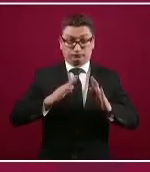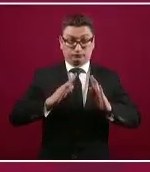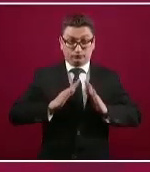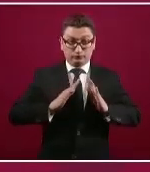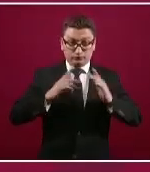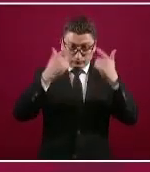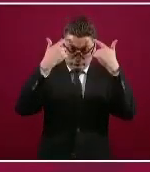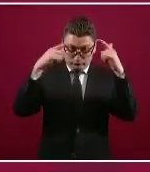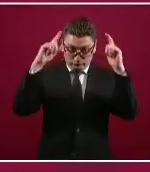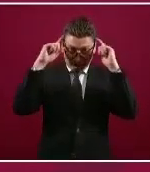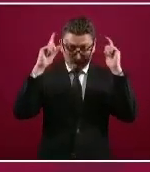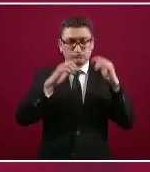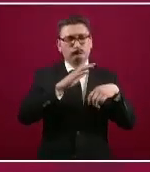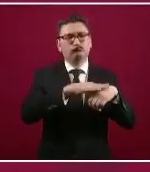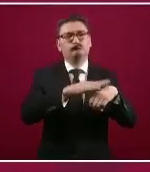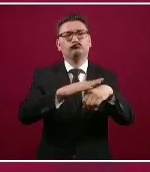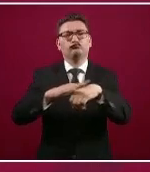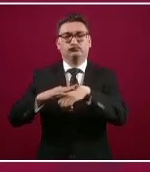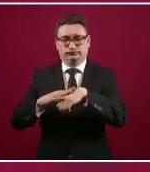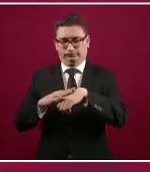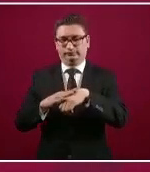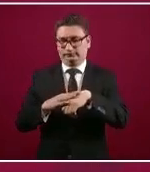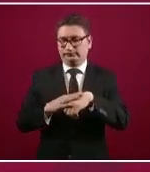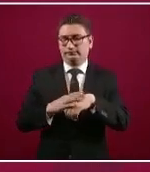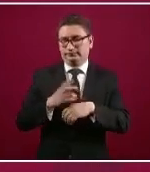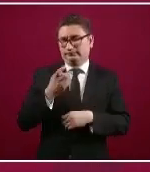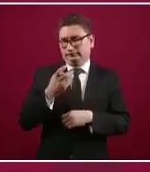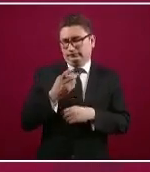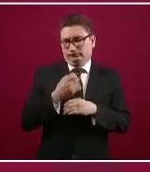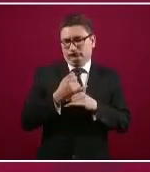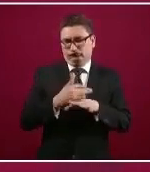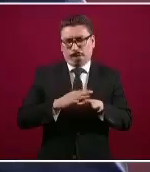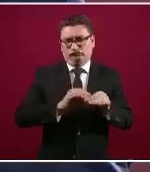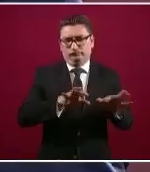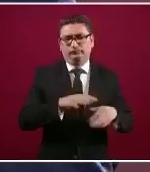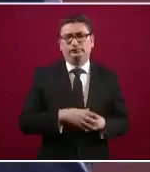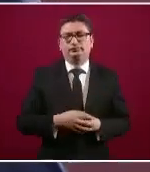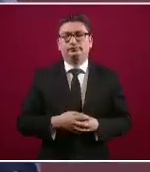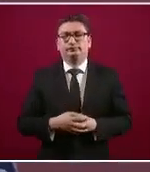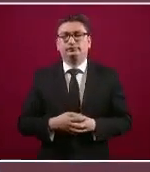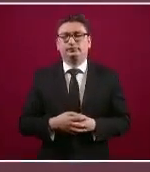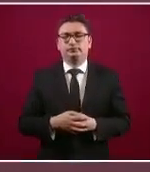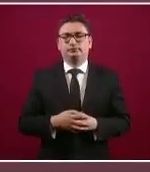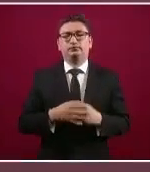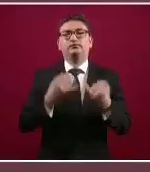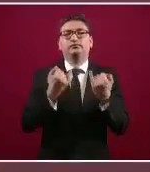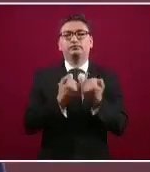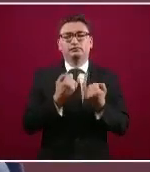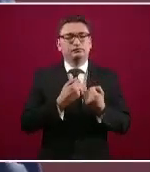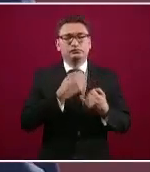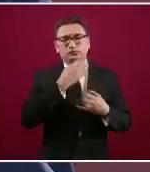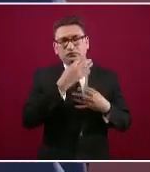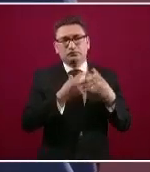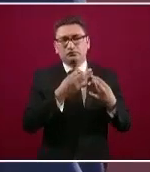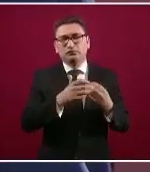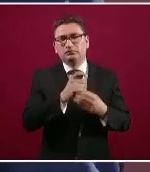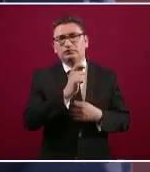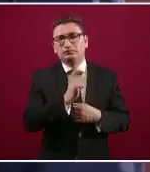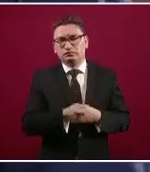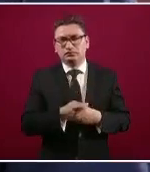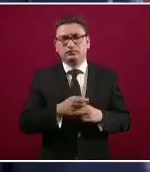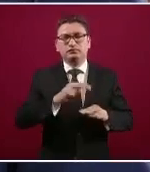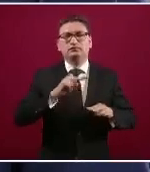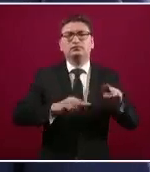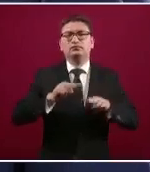en la Marina. Se está informando, por ejemplo, sobre los tabuladores,